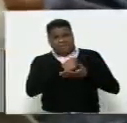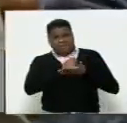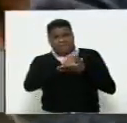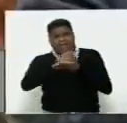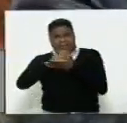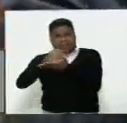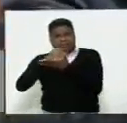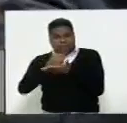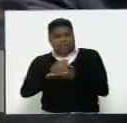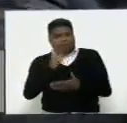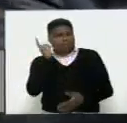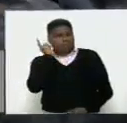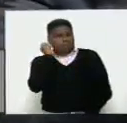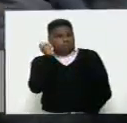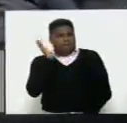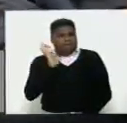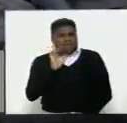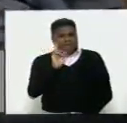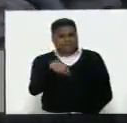las mujeres.